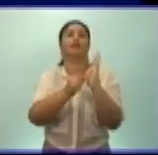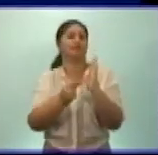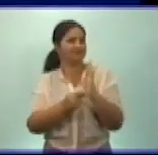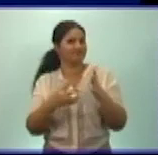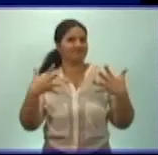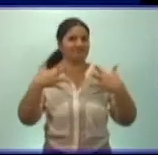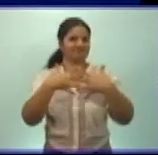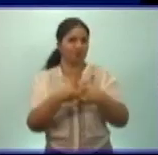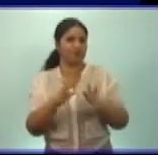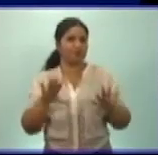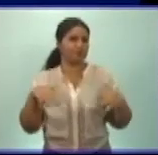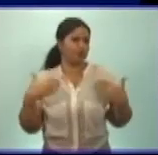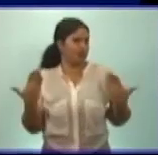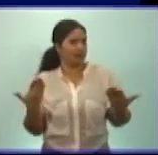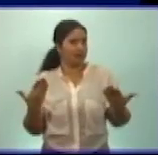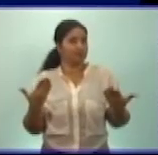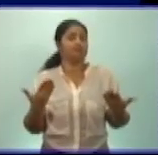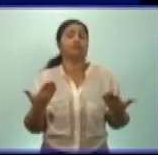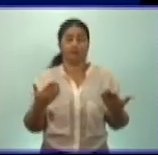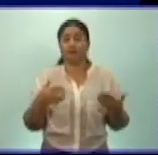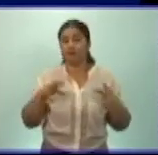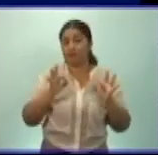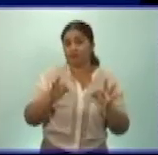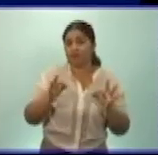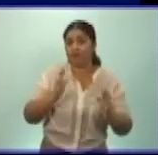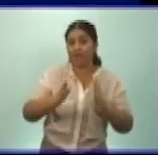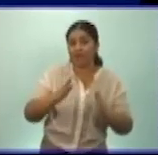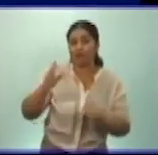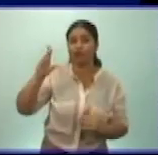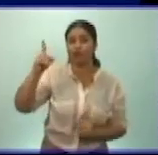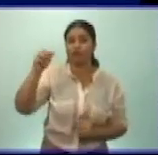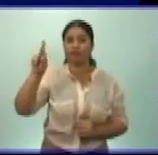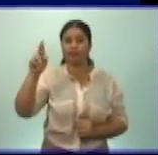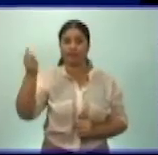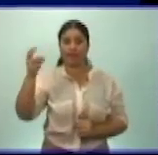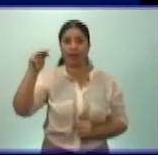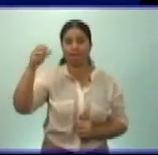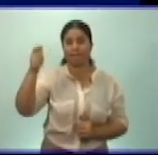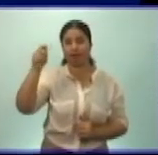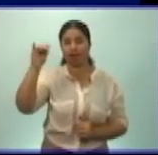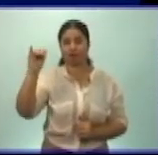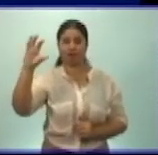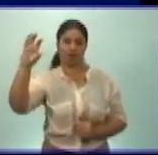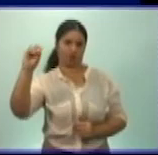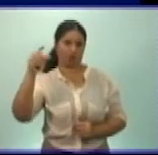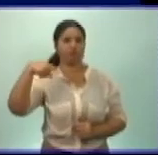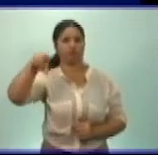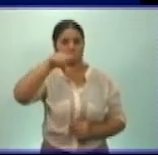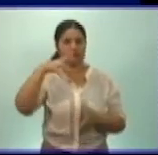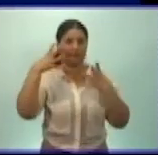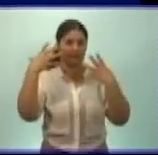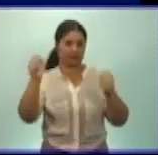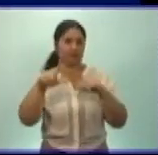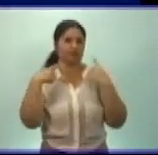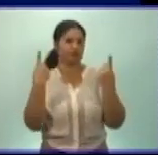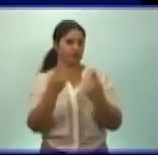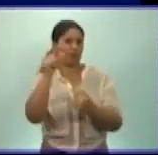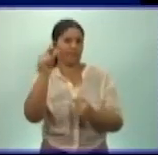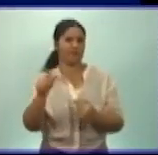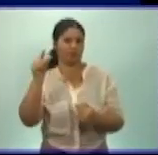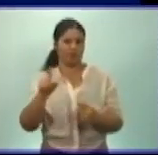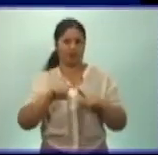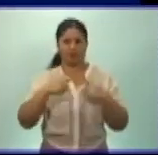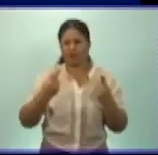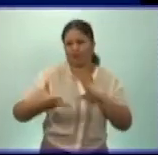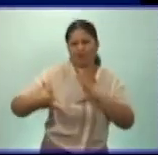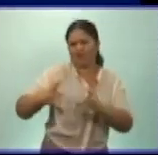son para el lector, sino para el director que tiene la tarea de ponerla en escena. En muchas escuelas yo